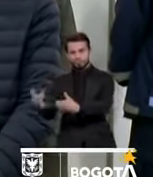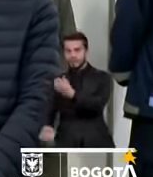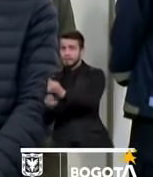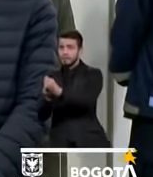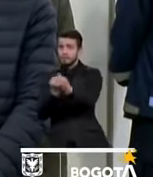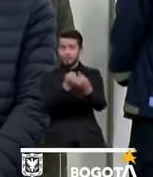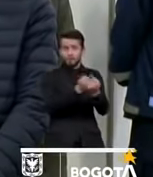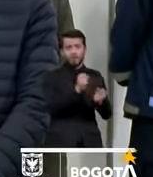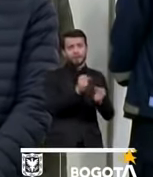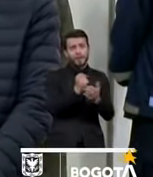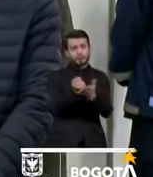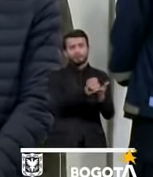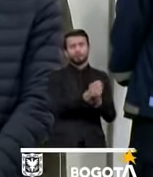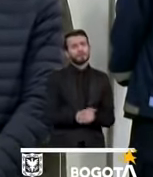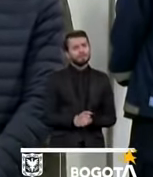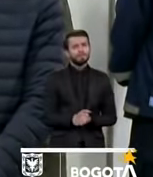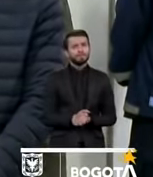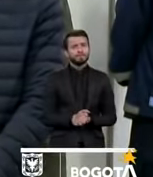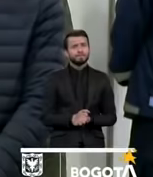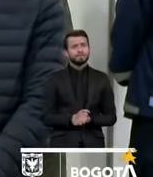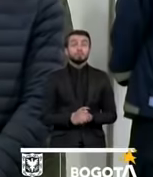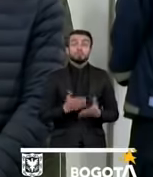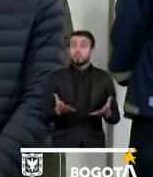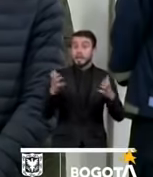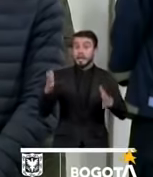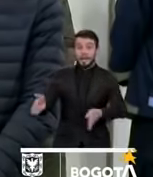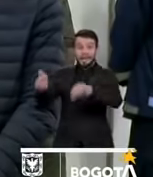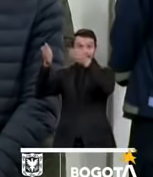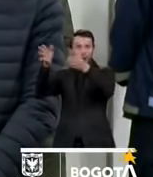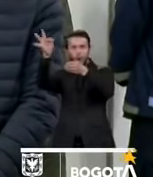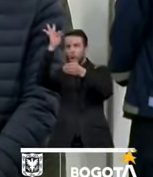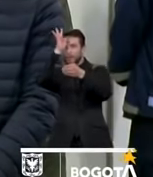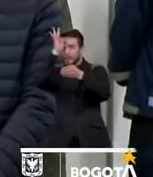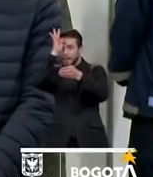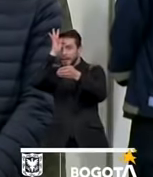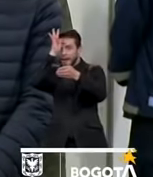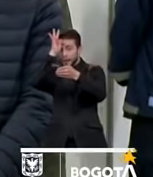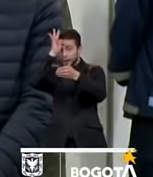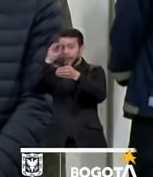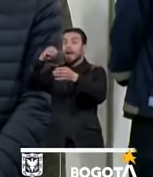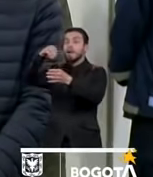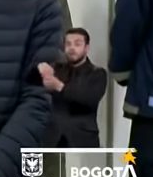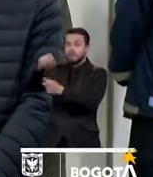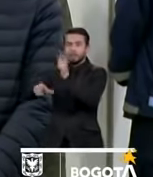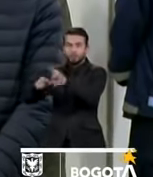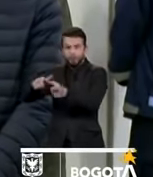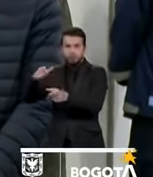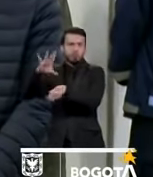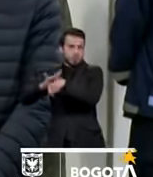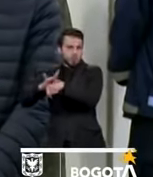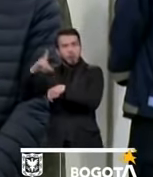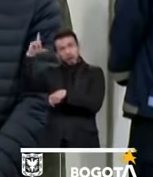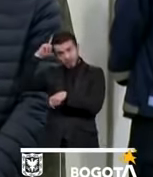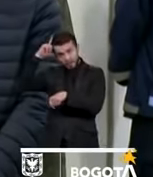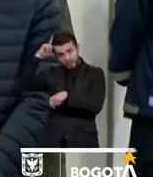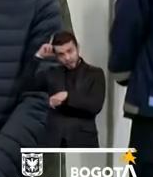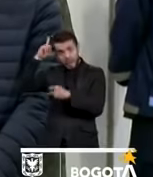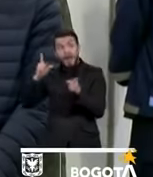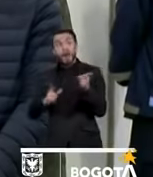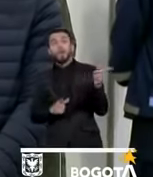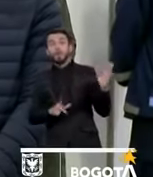deseen puedan quedarse ahí y tener por parte nuestra el pago de la habitación, de la